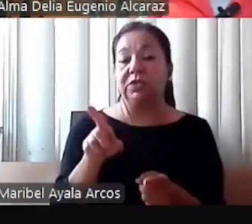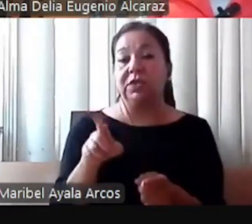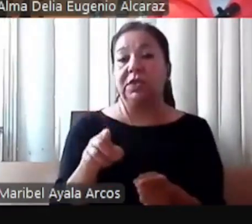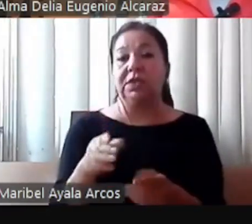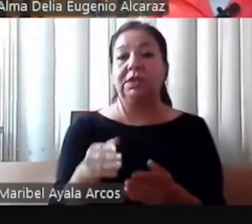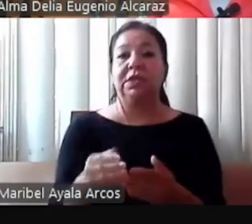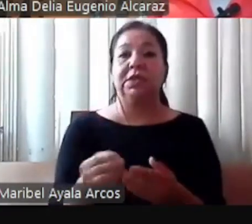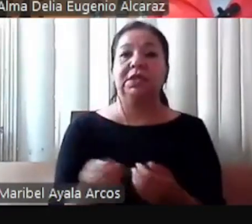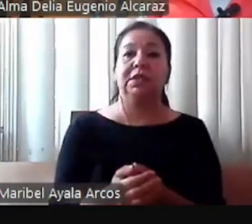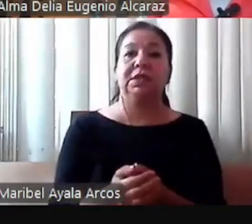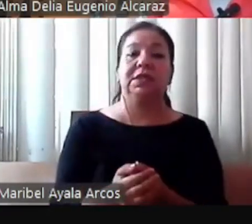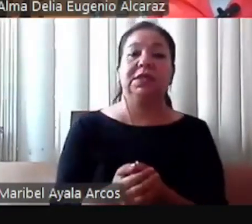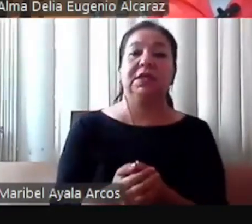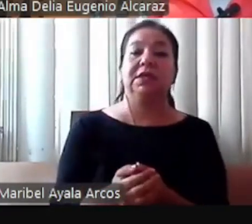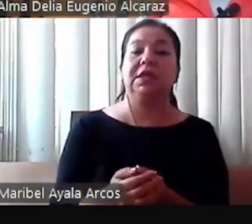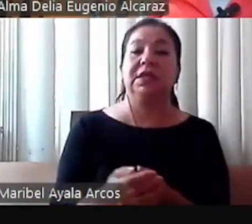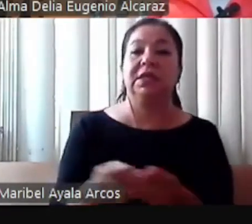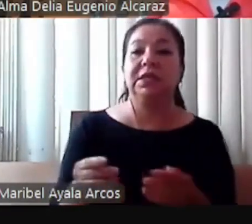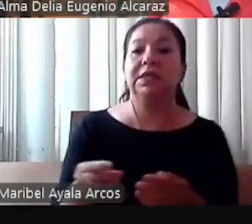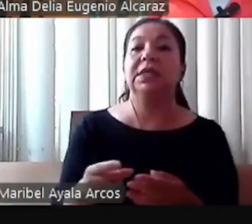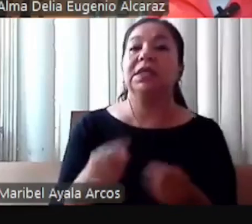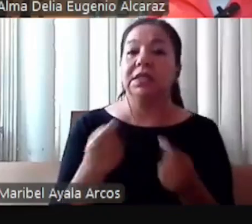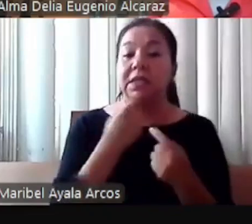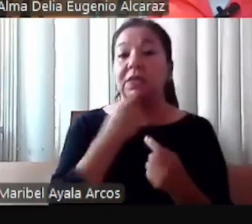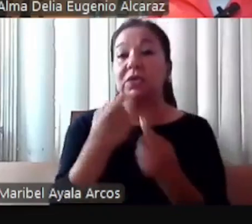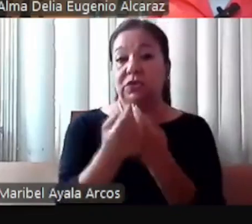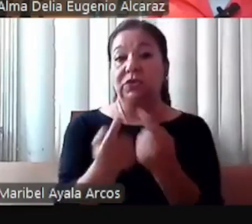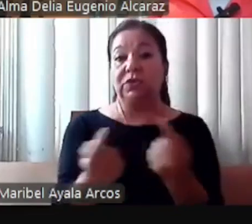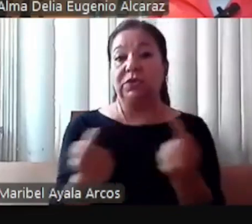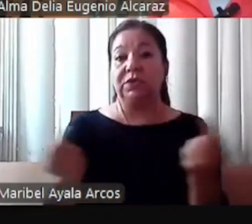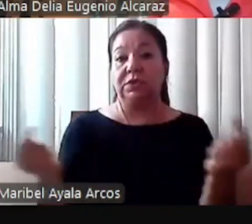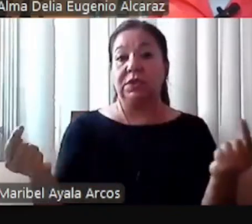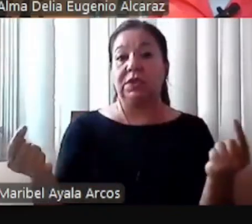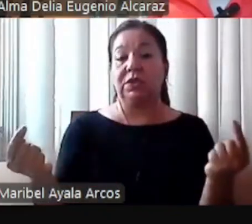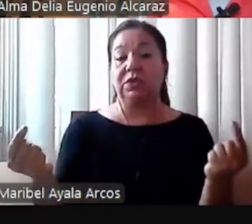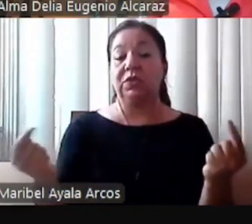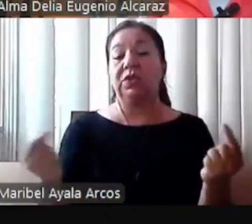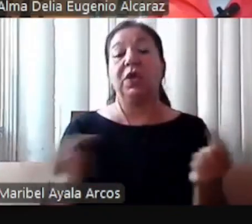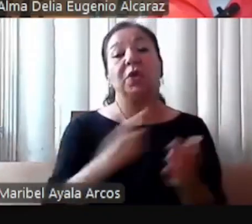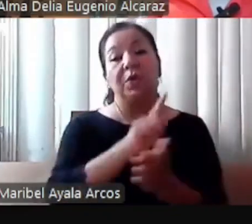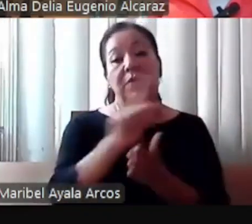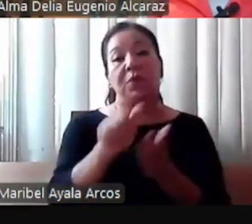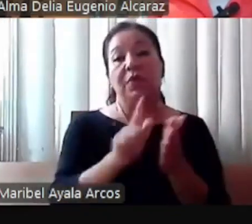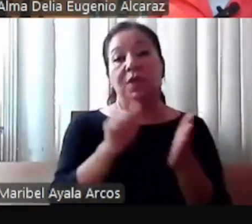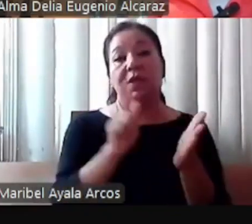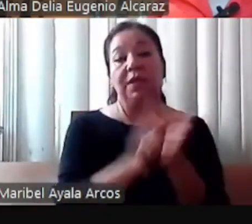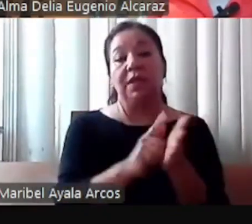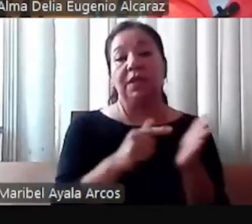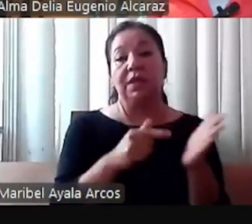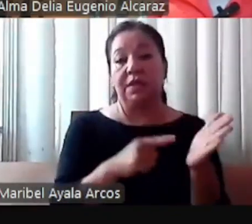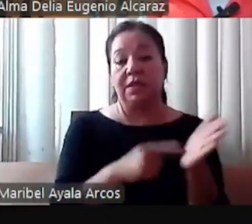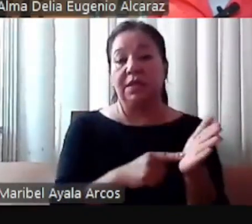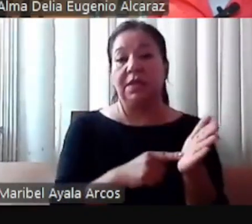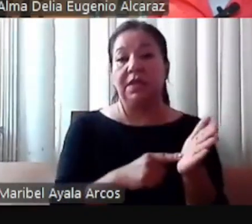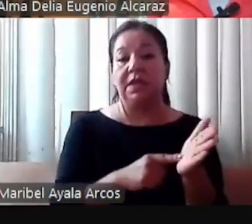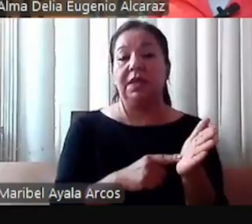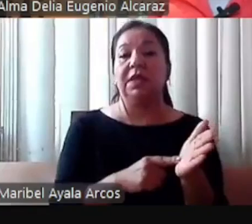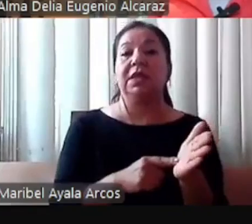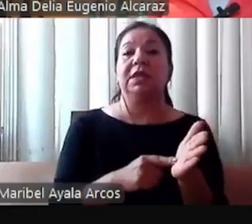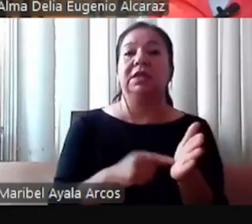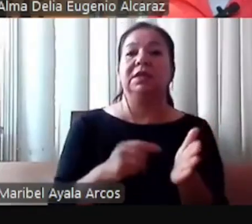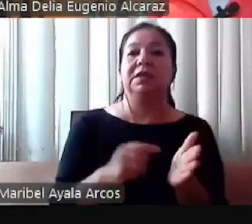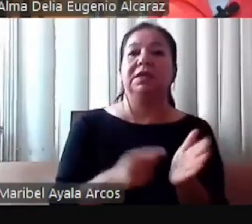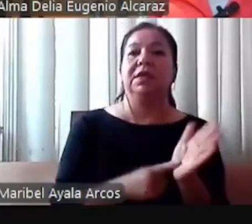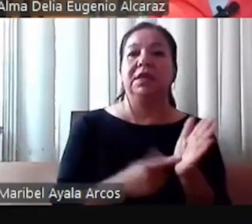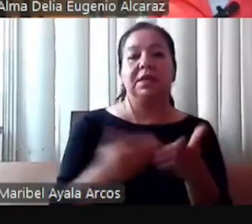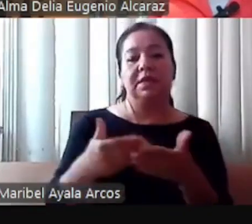vulneración del interés superior de la niñez con base en la normatividad electoral aplicable, ello de conformidad con las razones y fundamentos expuestos